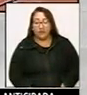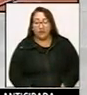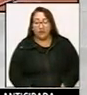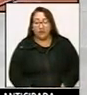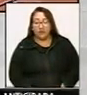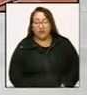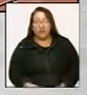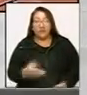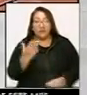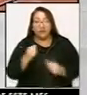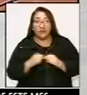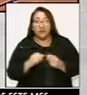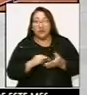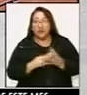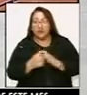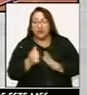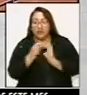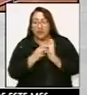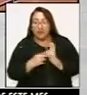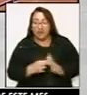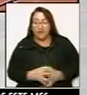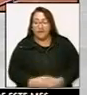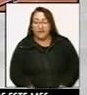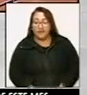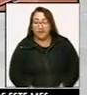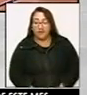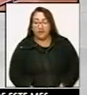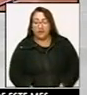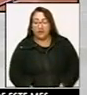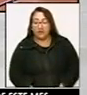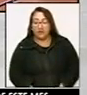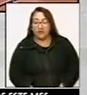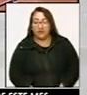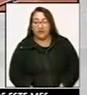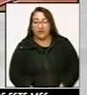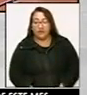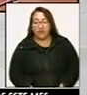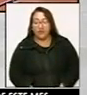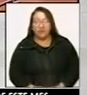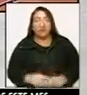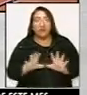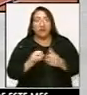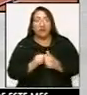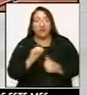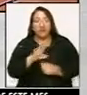a continuar con nuestra programación. 10 de la mañana con 55 minutos.